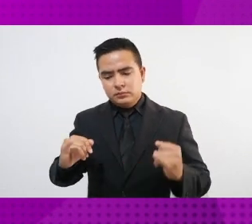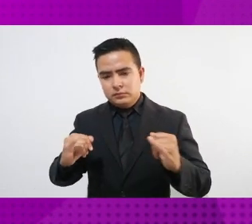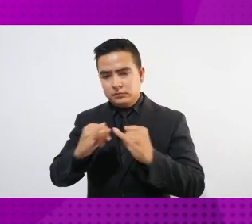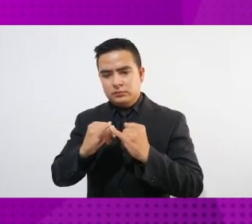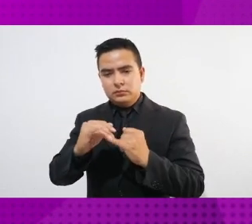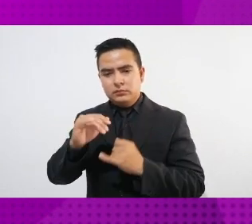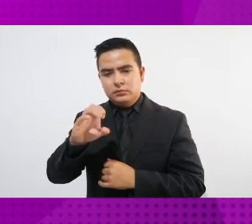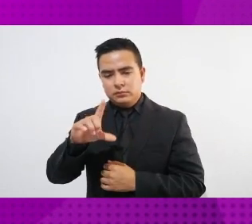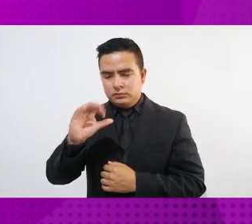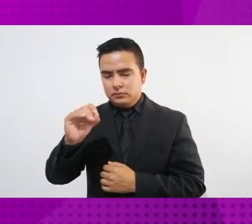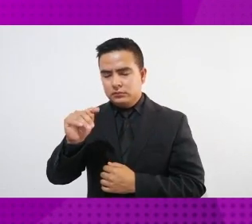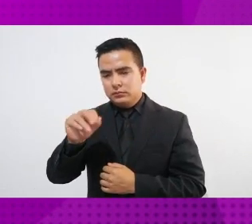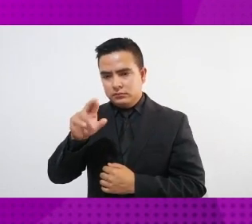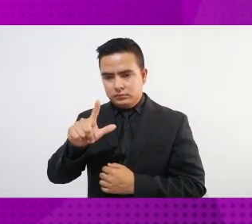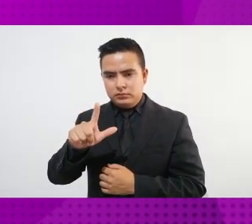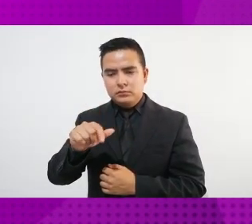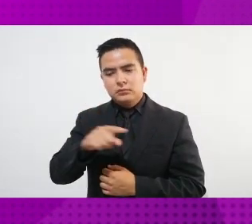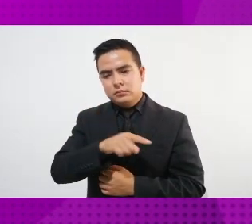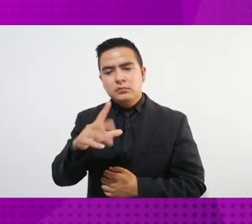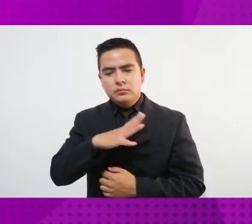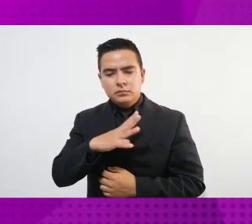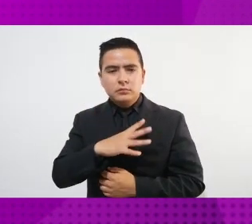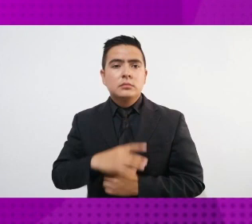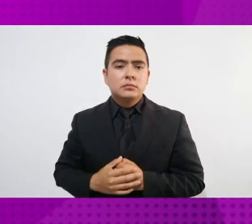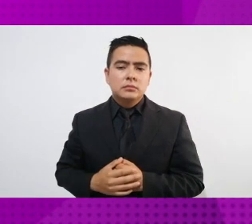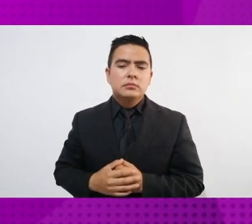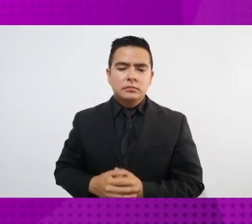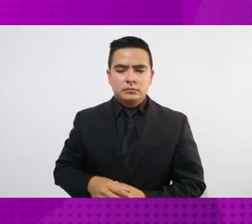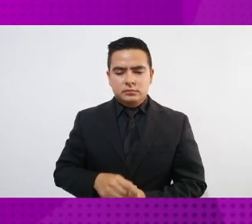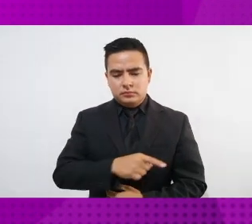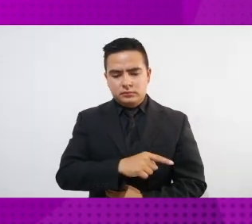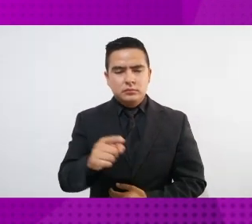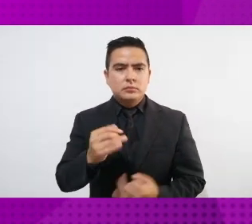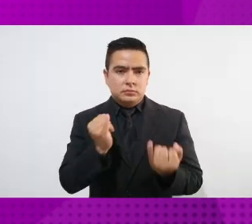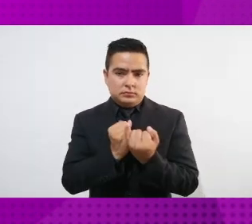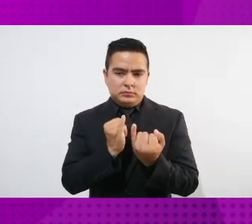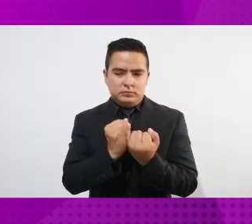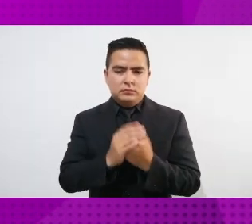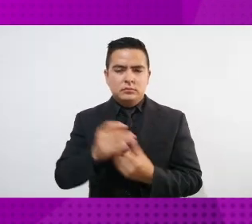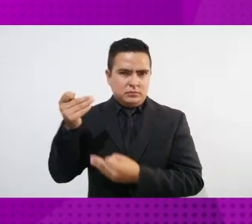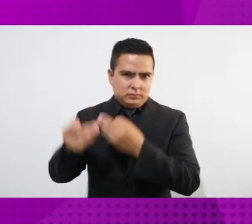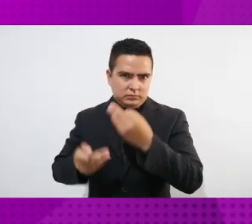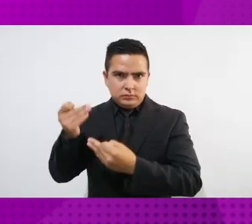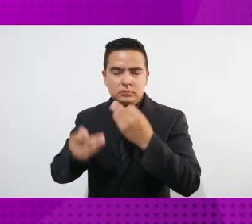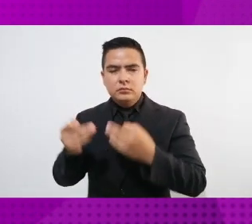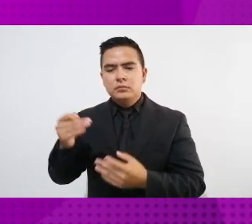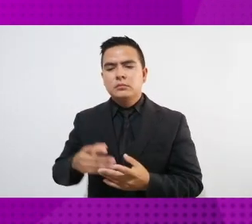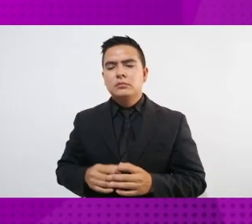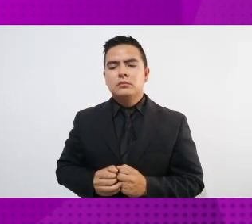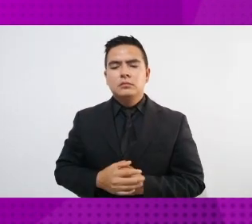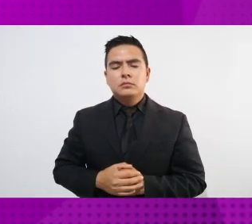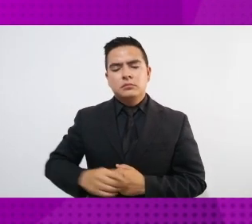las instituciones electorales y claro, en caso de conflicto llegará también la participación directa de la